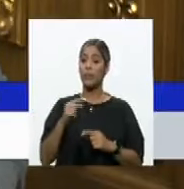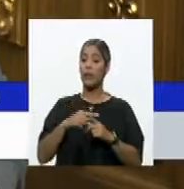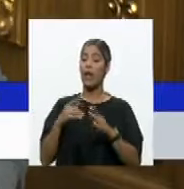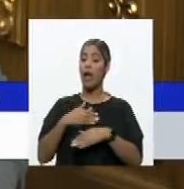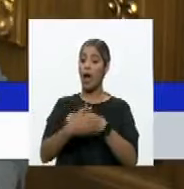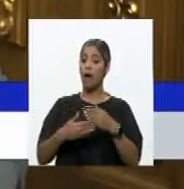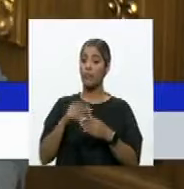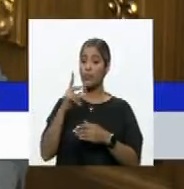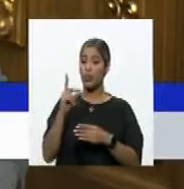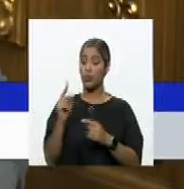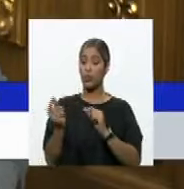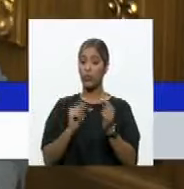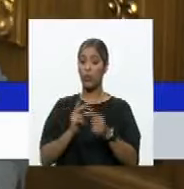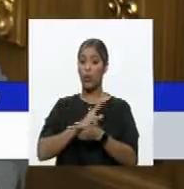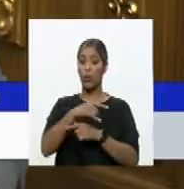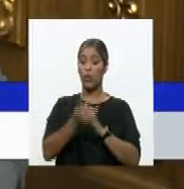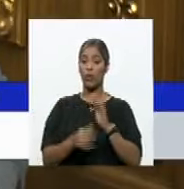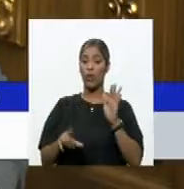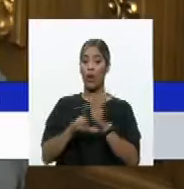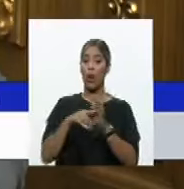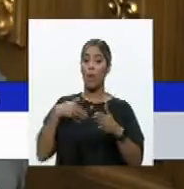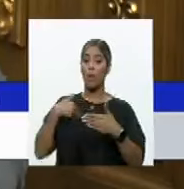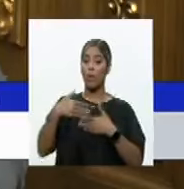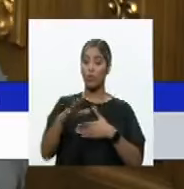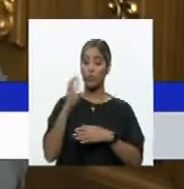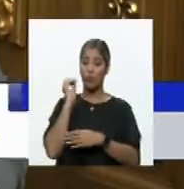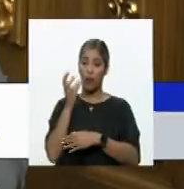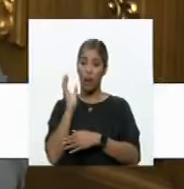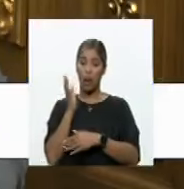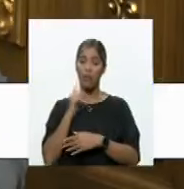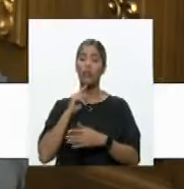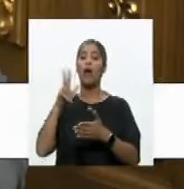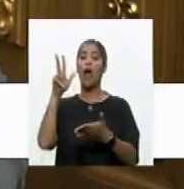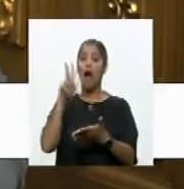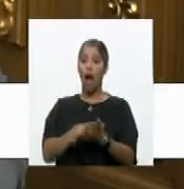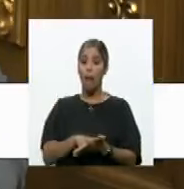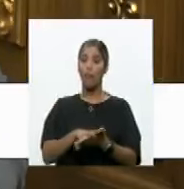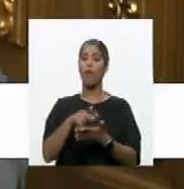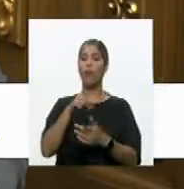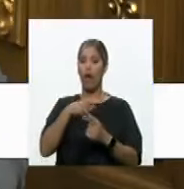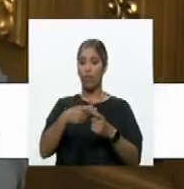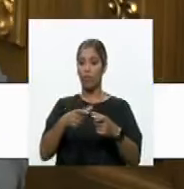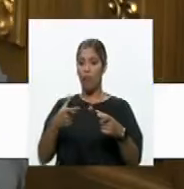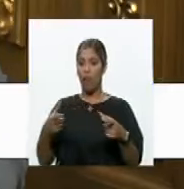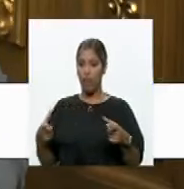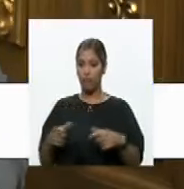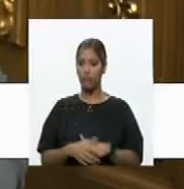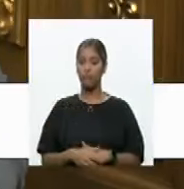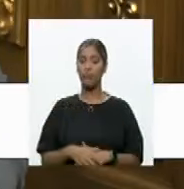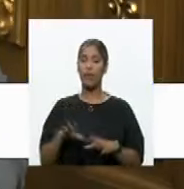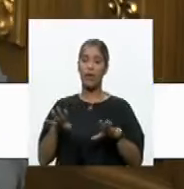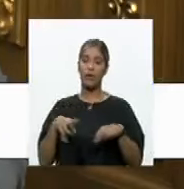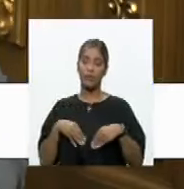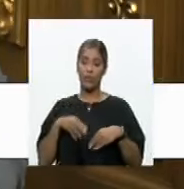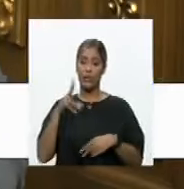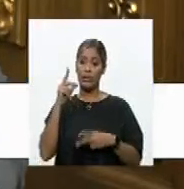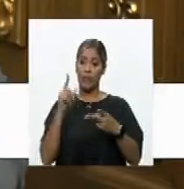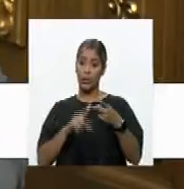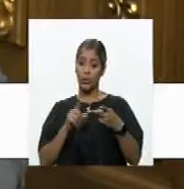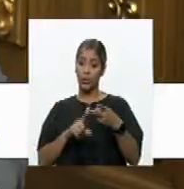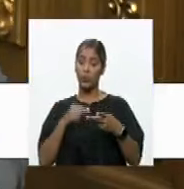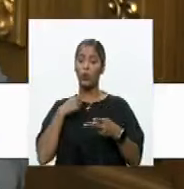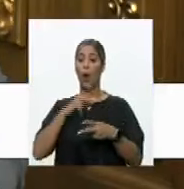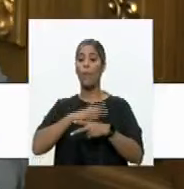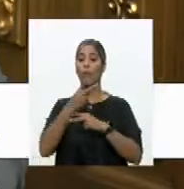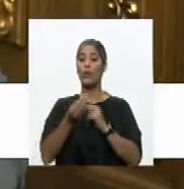de la segunda discusión del proyecto de ley para una próxima sesión, resultando aprobados por mayoría. Segundo, proyecto de acuerdo en conmemoración